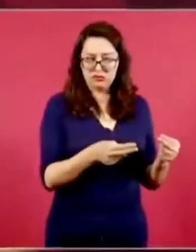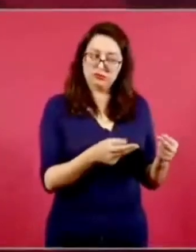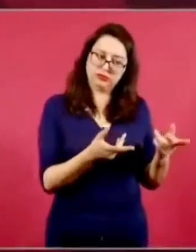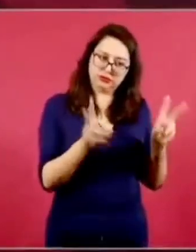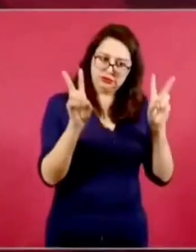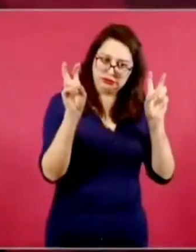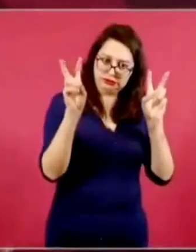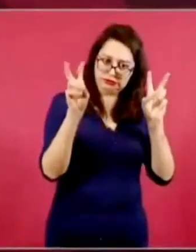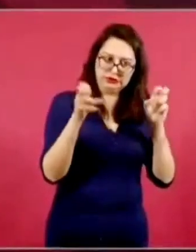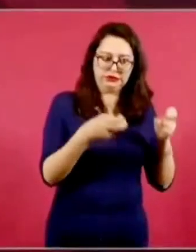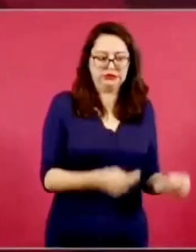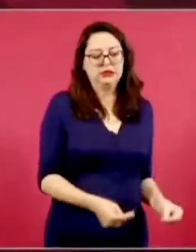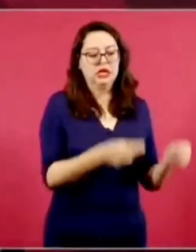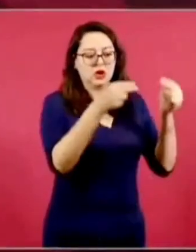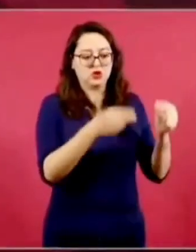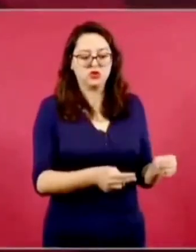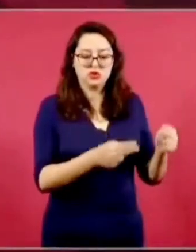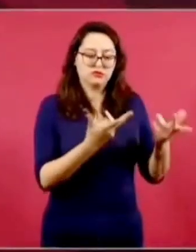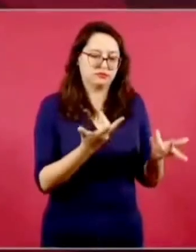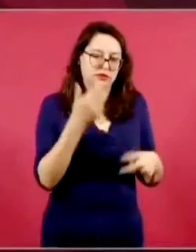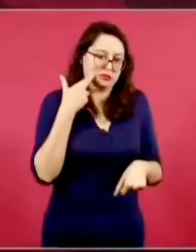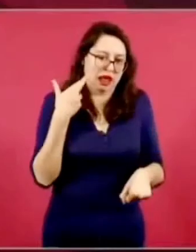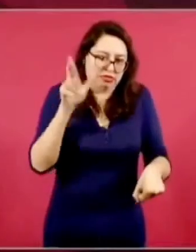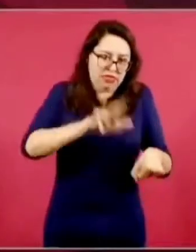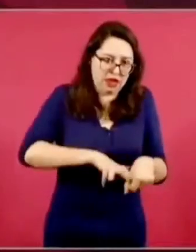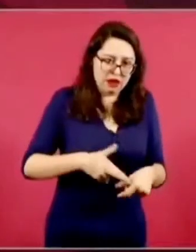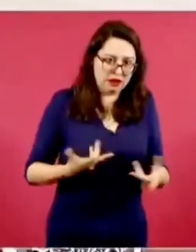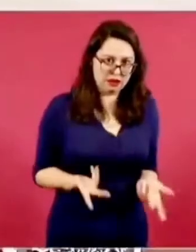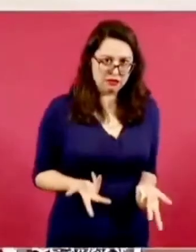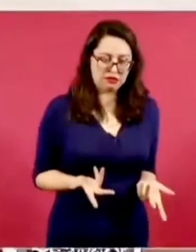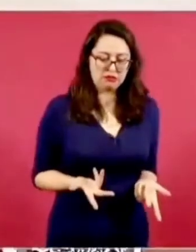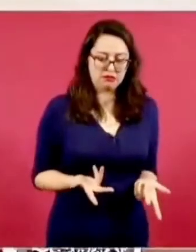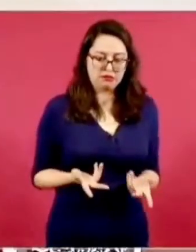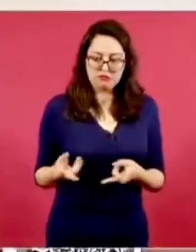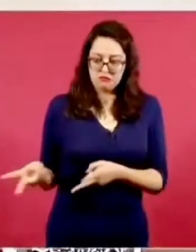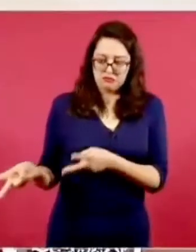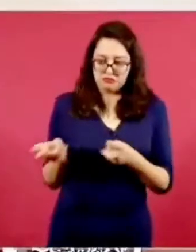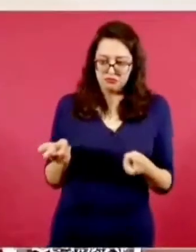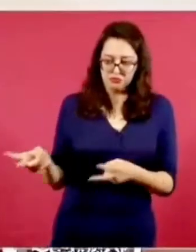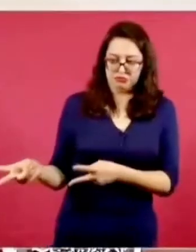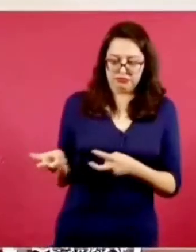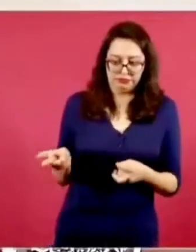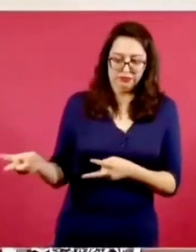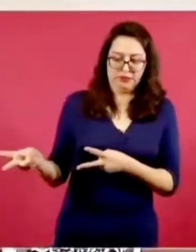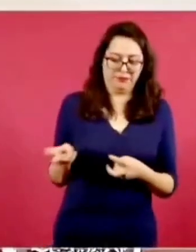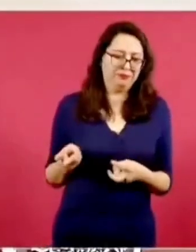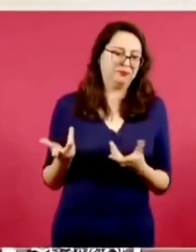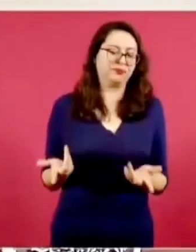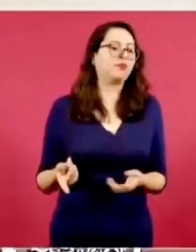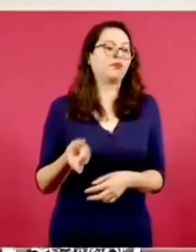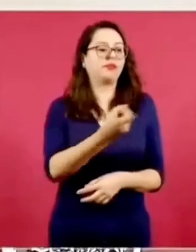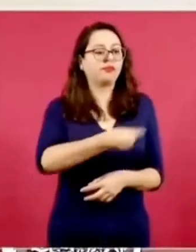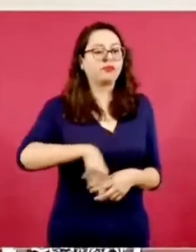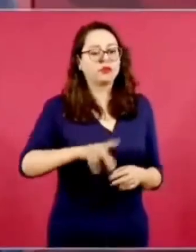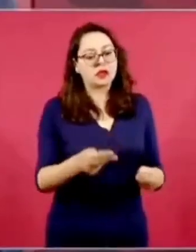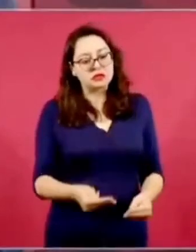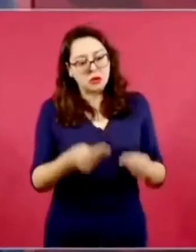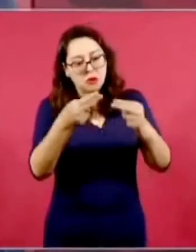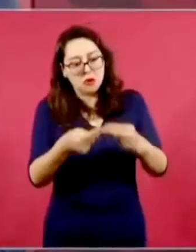realmente en sentido estricto no eran negocios, porque no obtenían ganancias razonables,